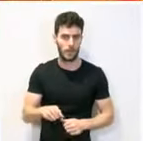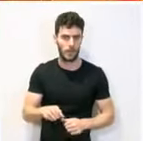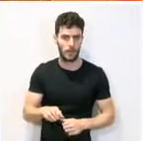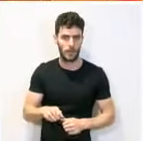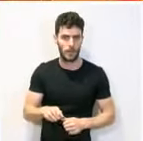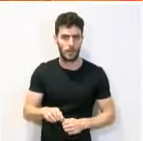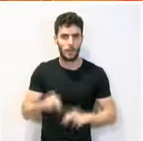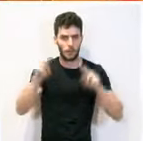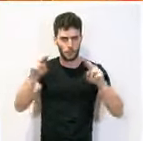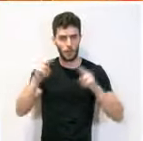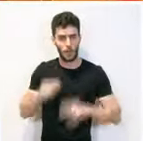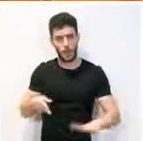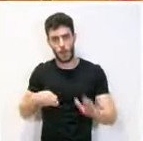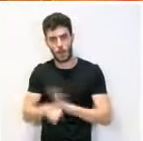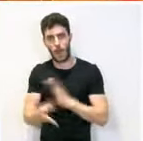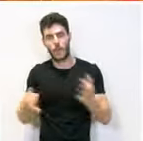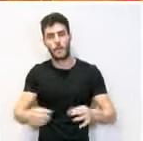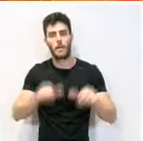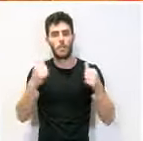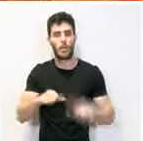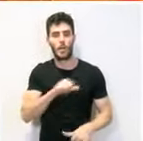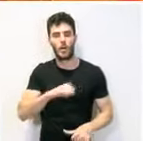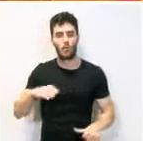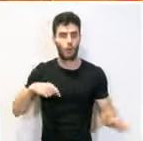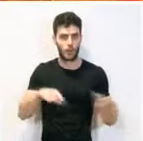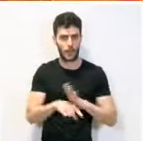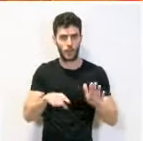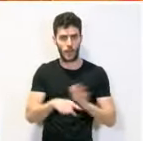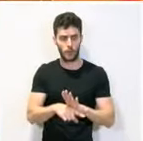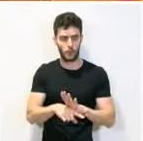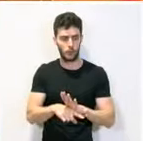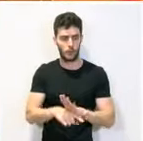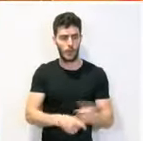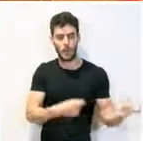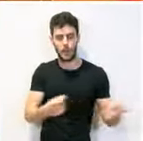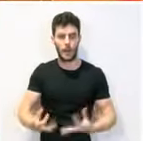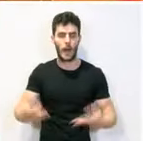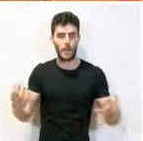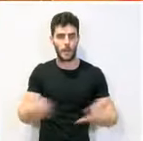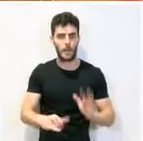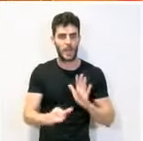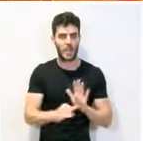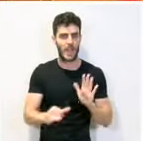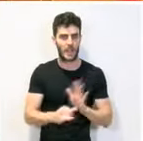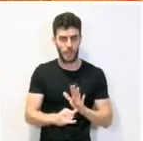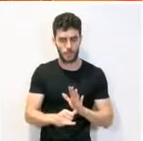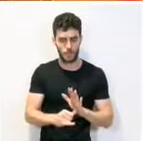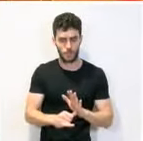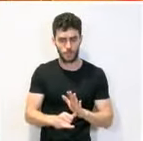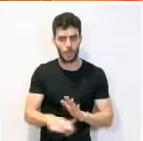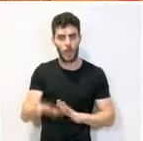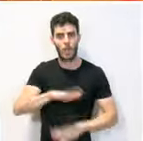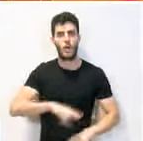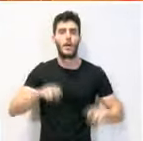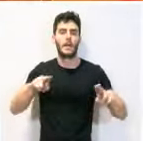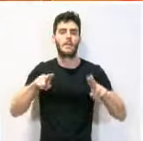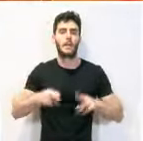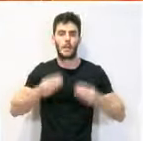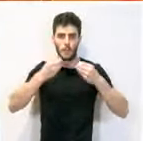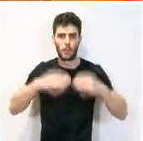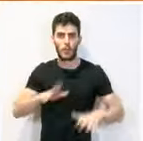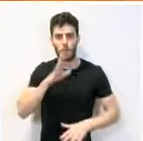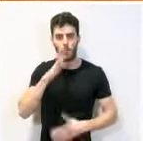a las residencias. Esos modelos autogestionados tienen que ser una necesidad, cercano al lugar de residencia histórica.